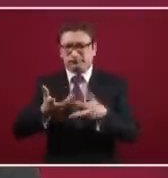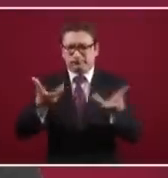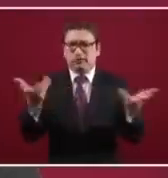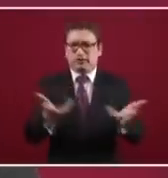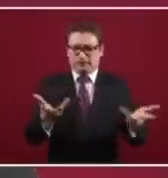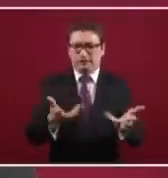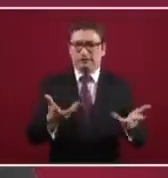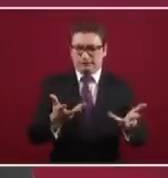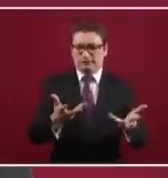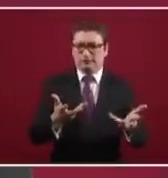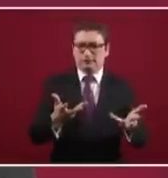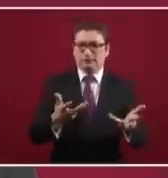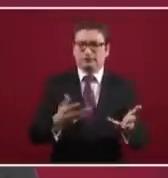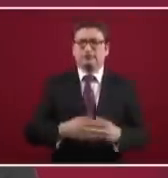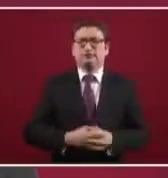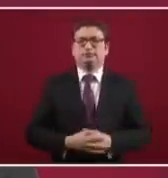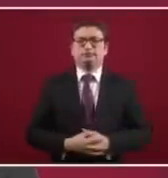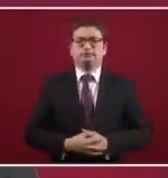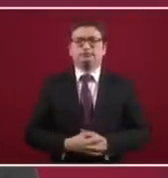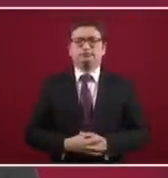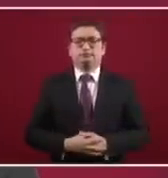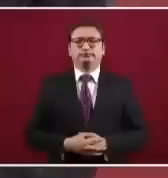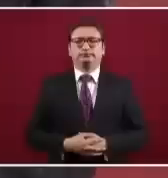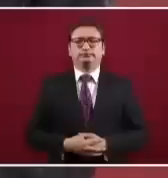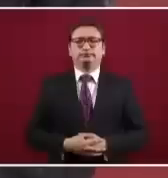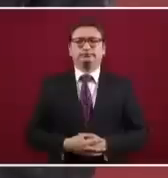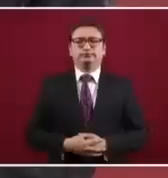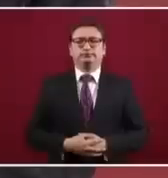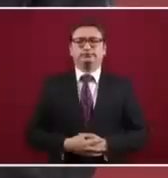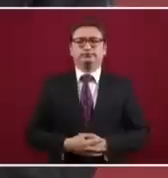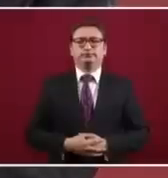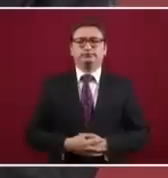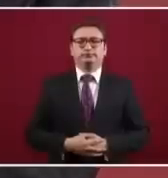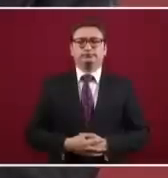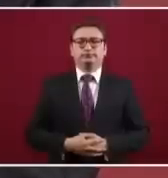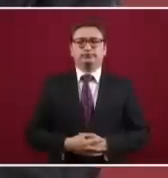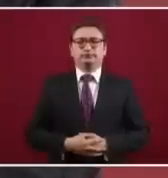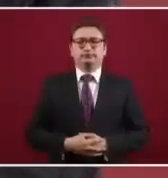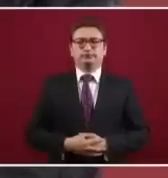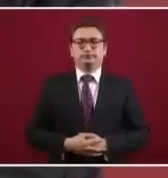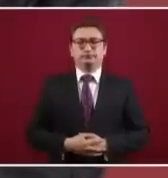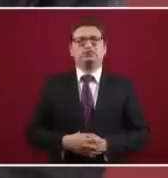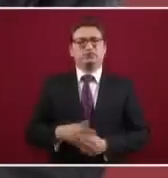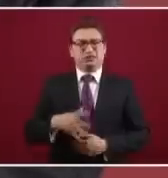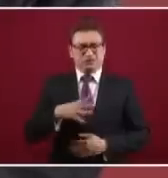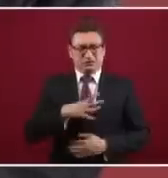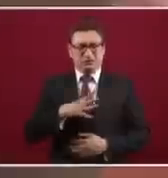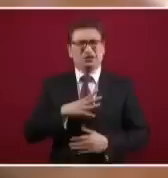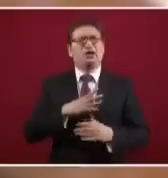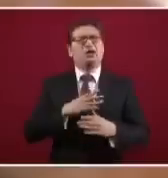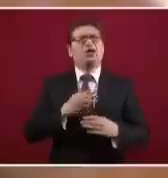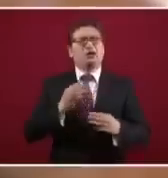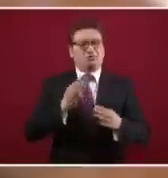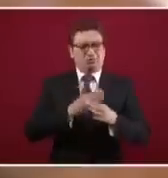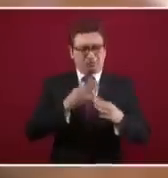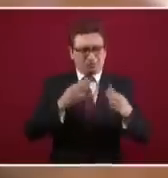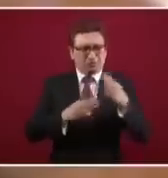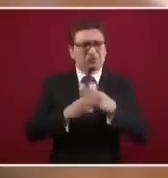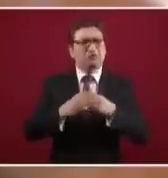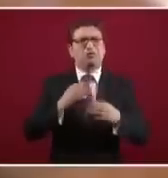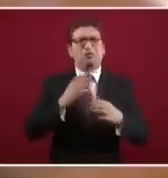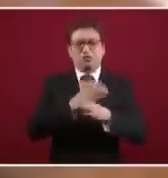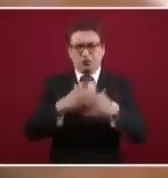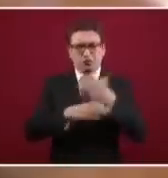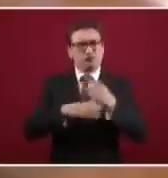y hay inteligencia, instrumental, equipo suficiente.